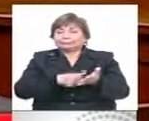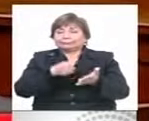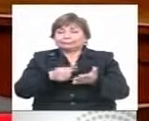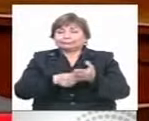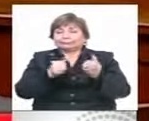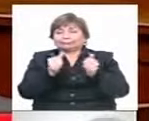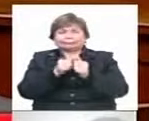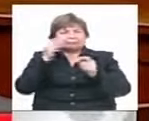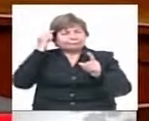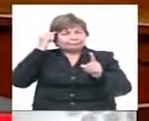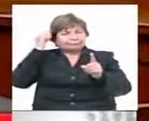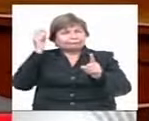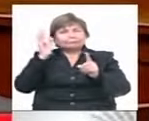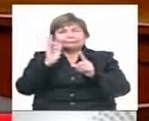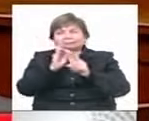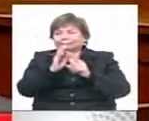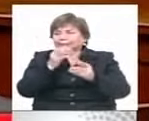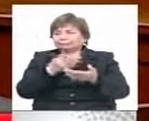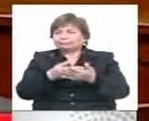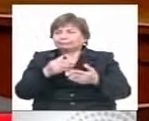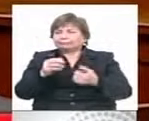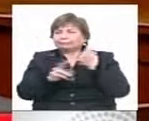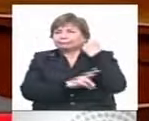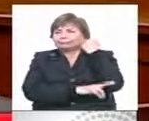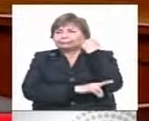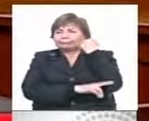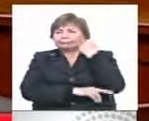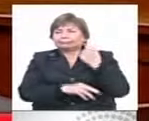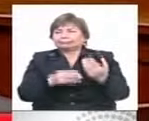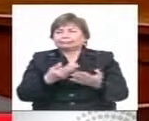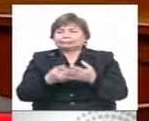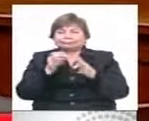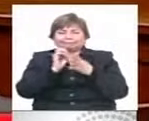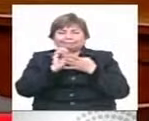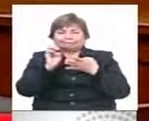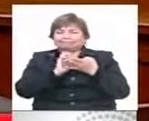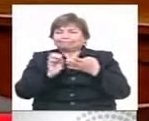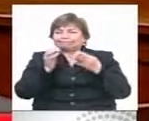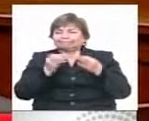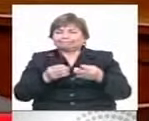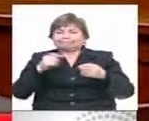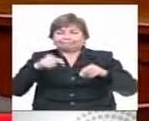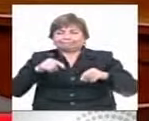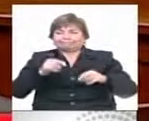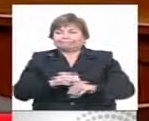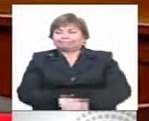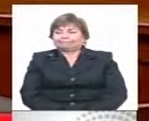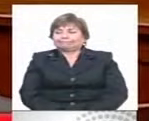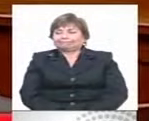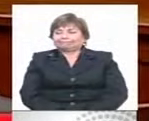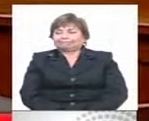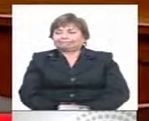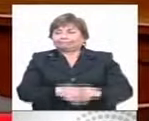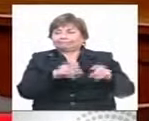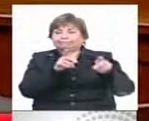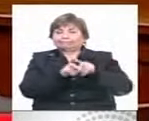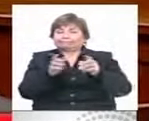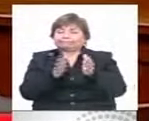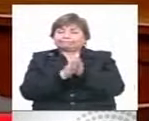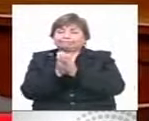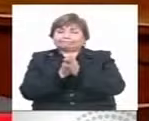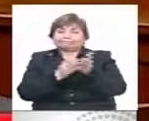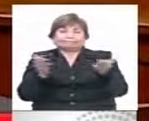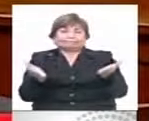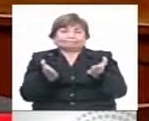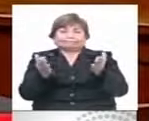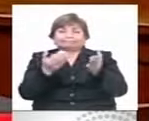con el fin de consolidar una visión nacional para el desarrollo estratégico y sostenible para este sector. También se impulsará una nueva